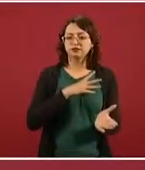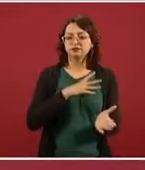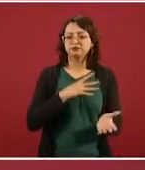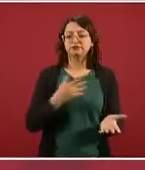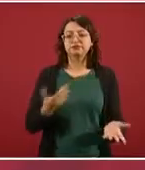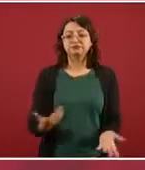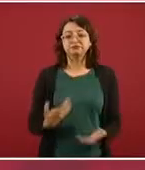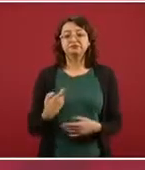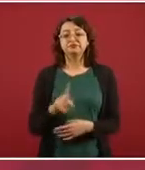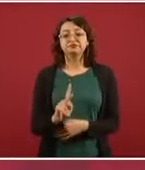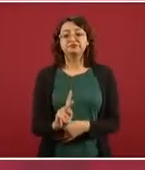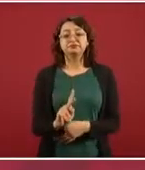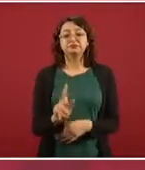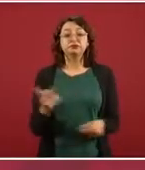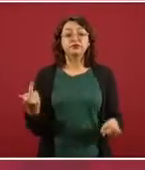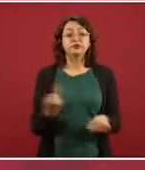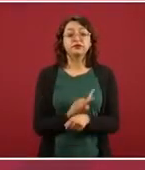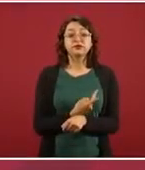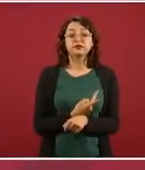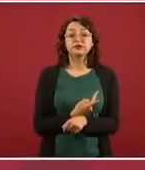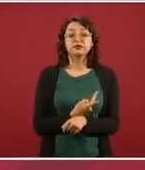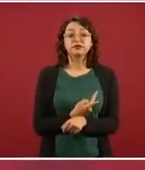Pero por cuestiones